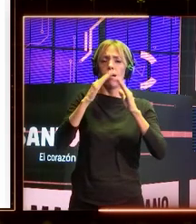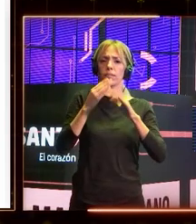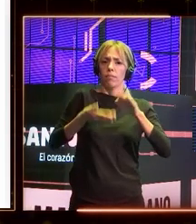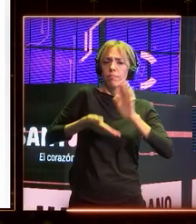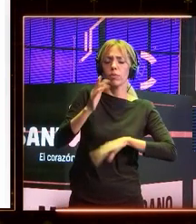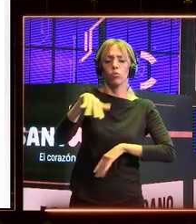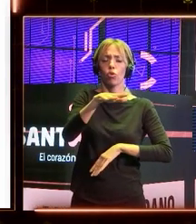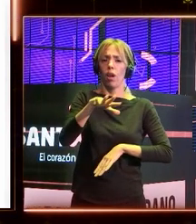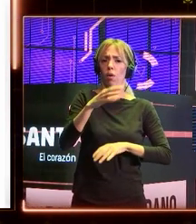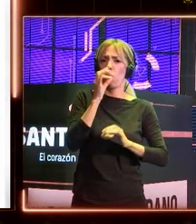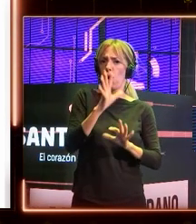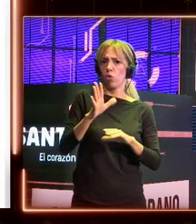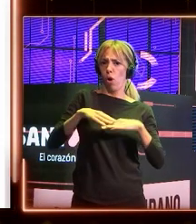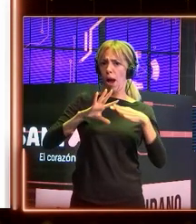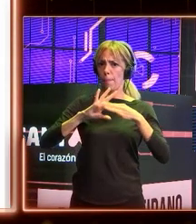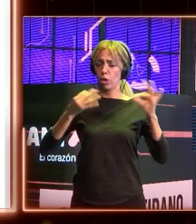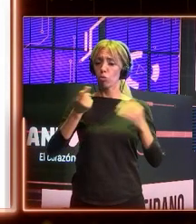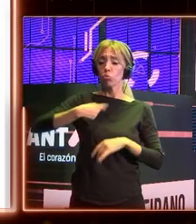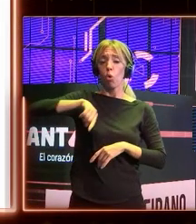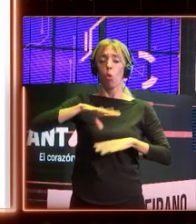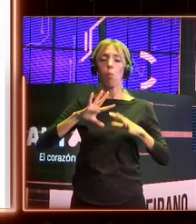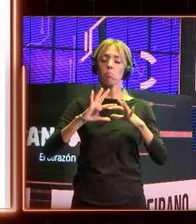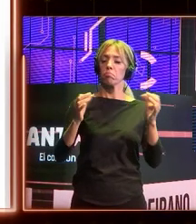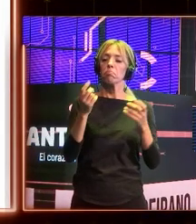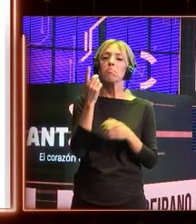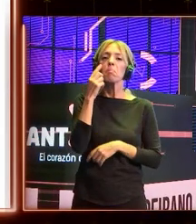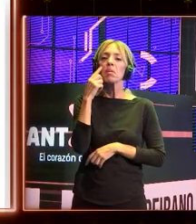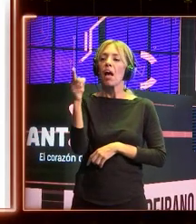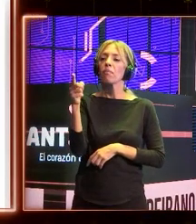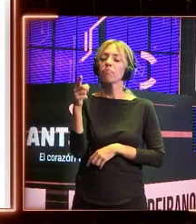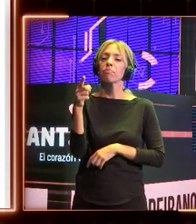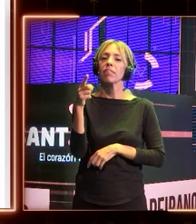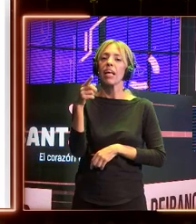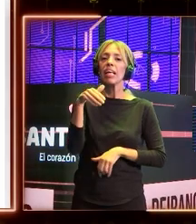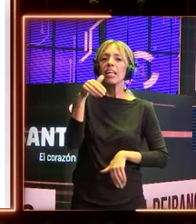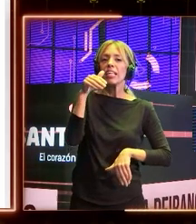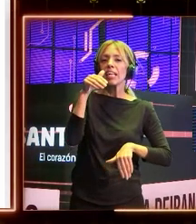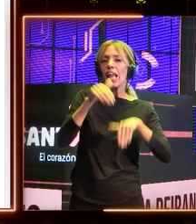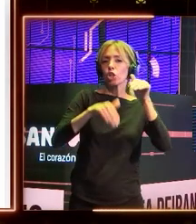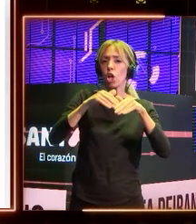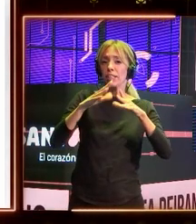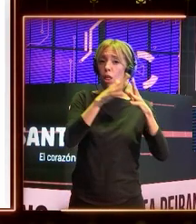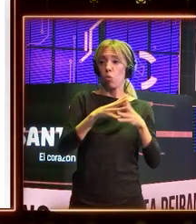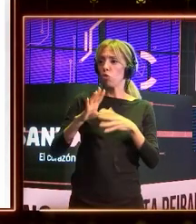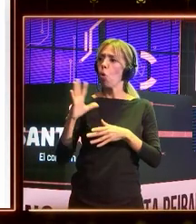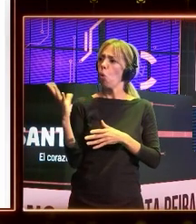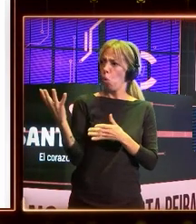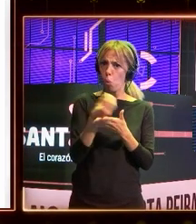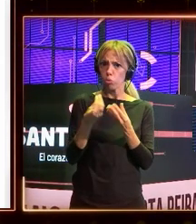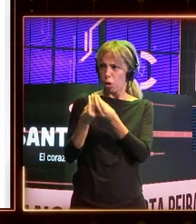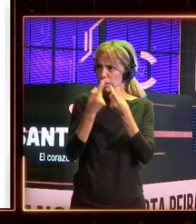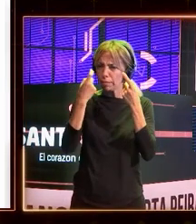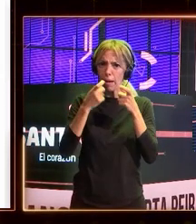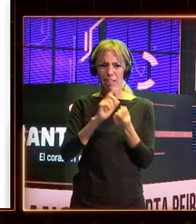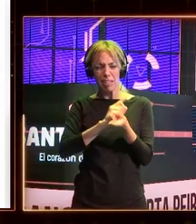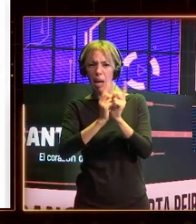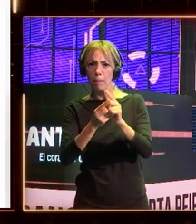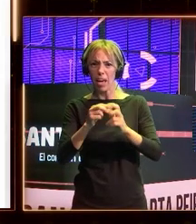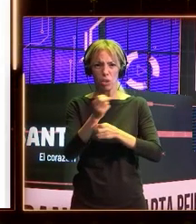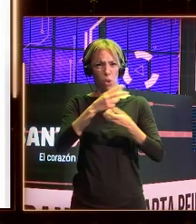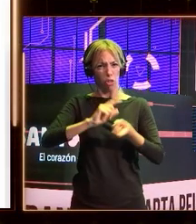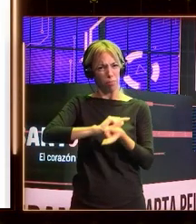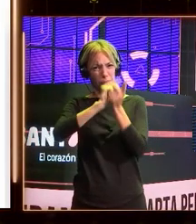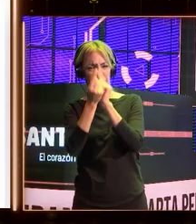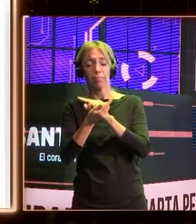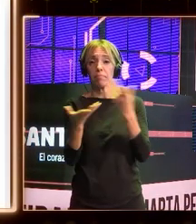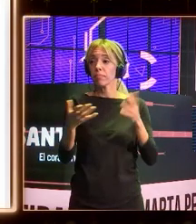guay en el que entre todos juntos intentaron cambiar los resultados de las elecciones de los Estados Unidos. Y entonces, pues